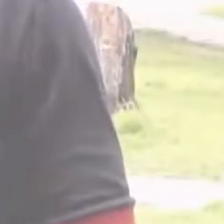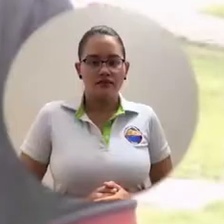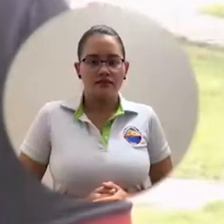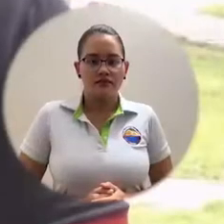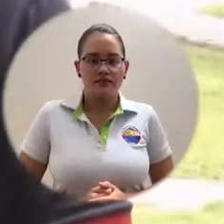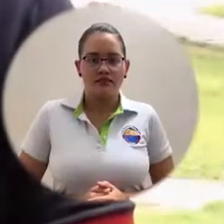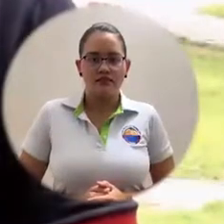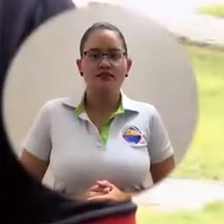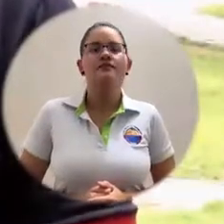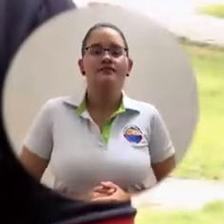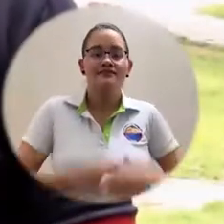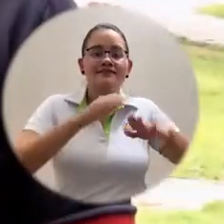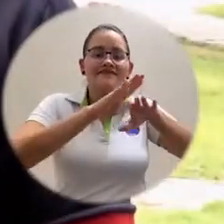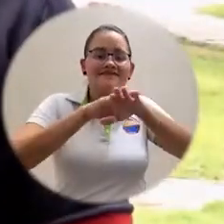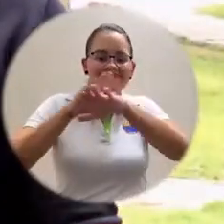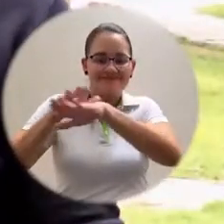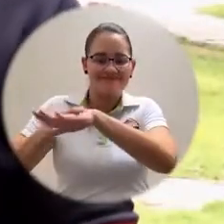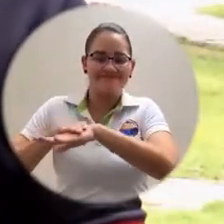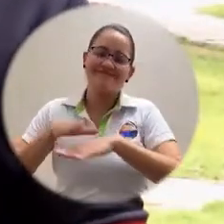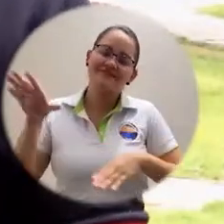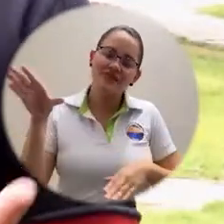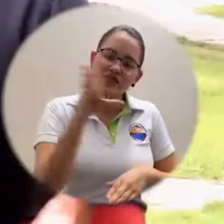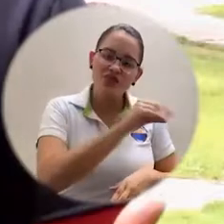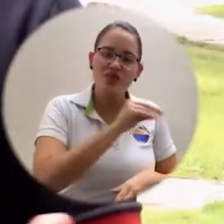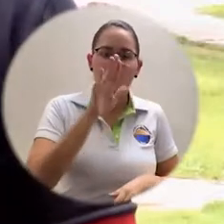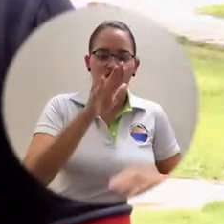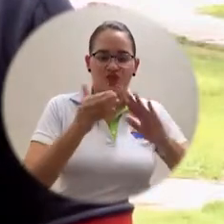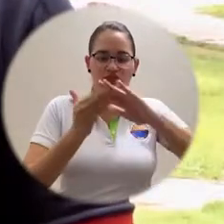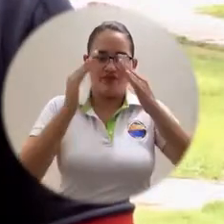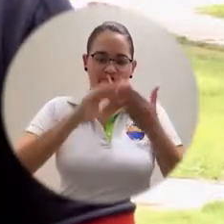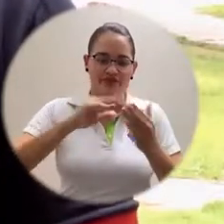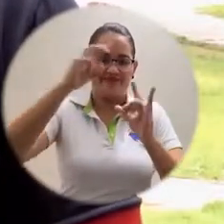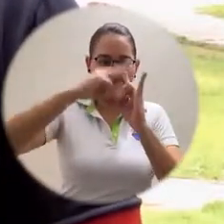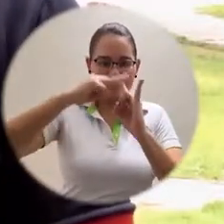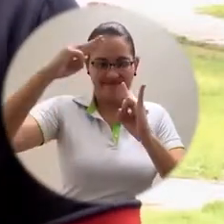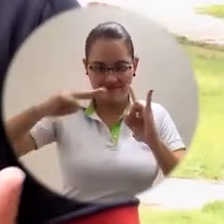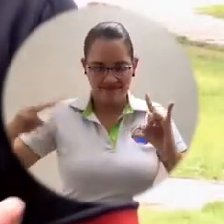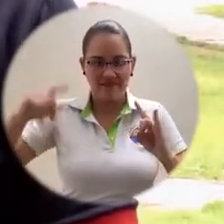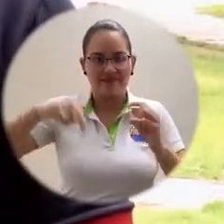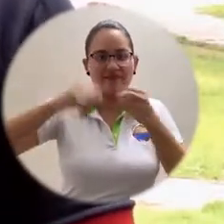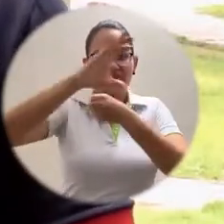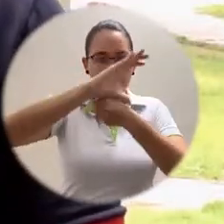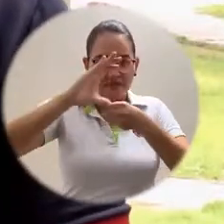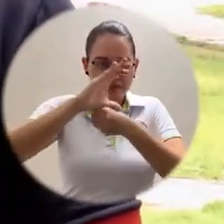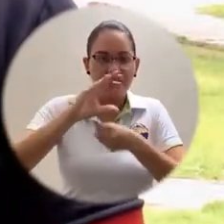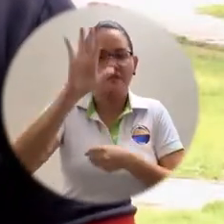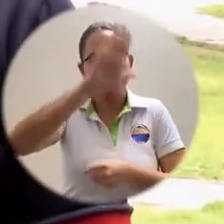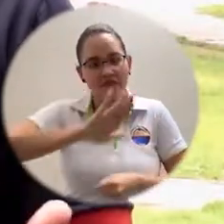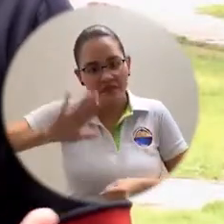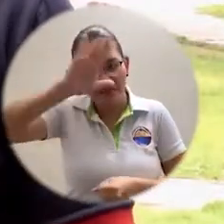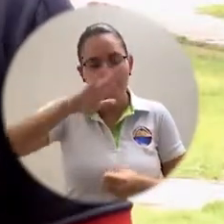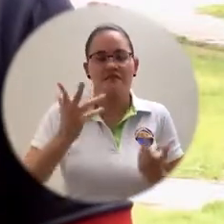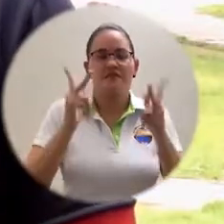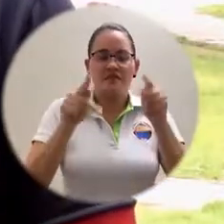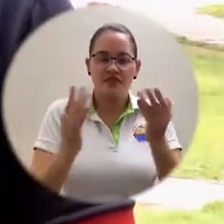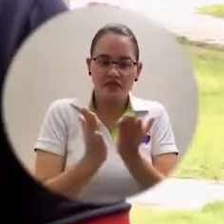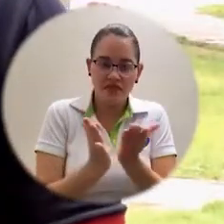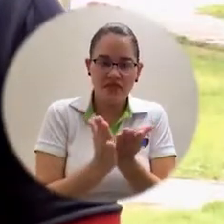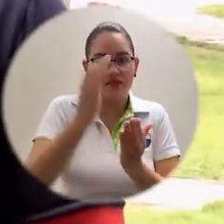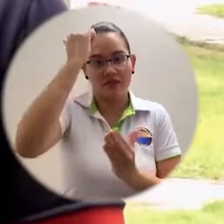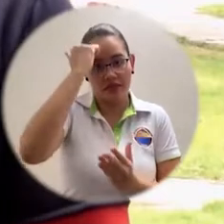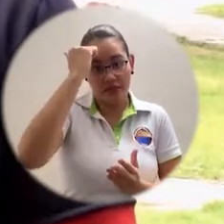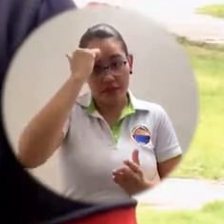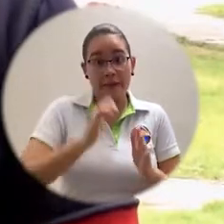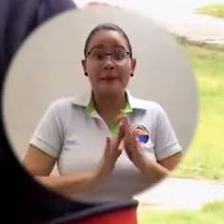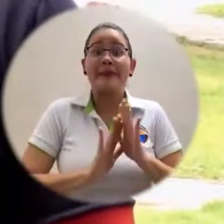queremos anunciar a todos los miembros de la comunidad universitaria, de la ciudad, del departamento, estudiantes, profesores, que hemos recibido el acta de inicio